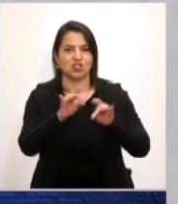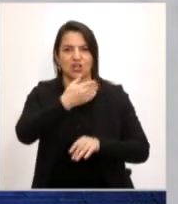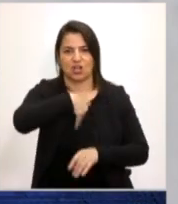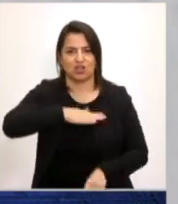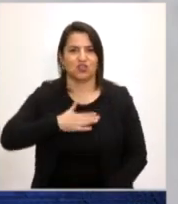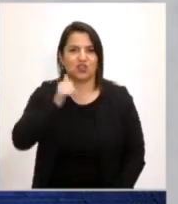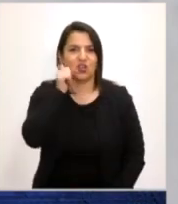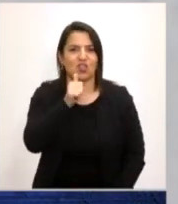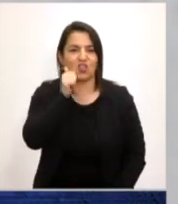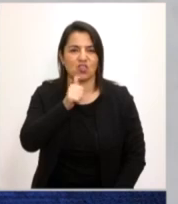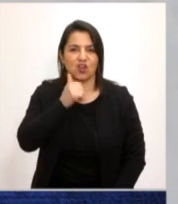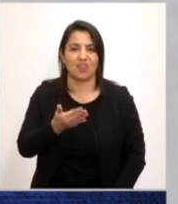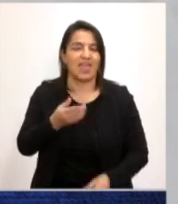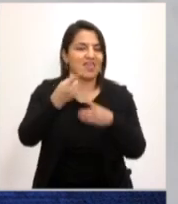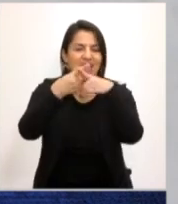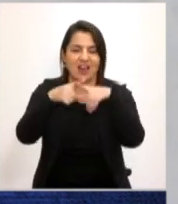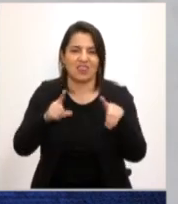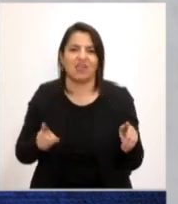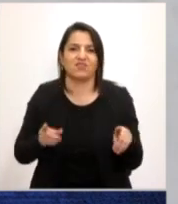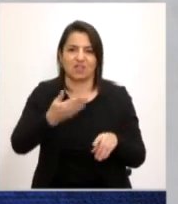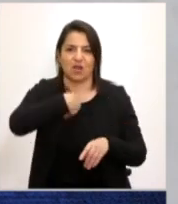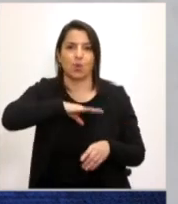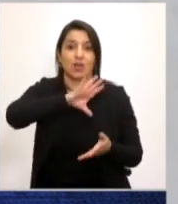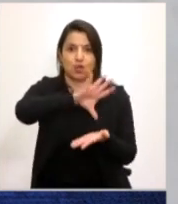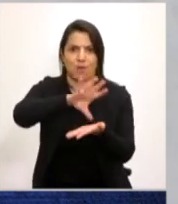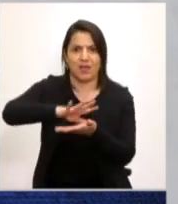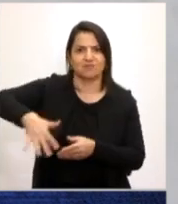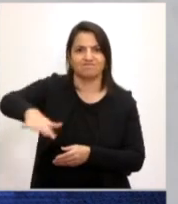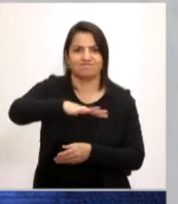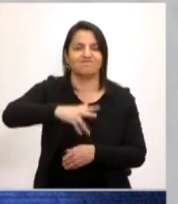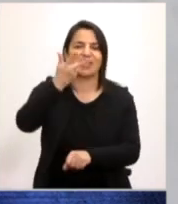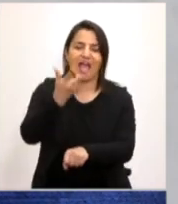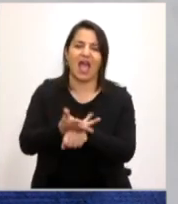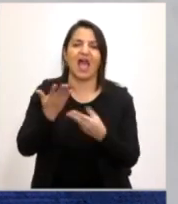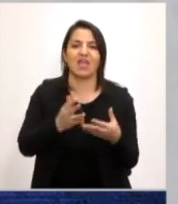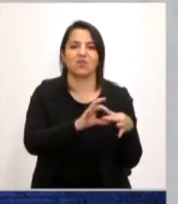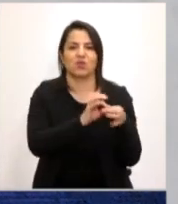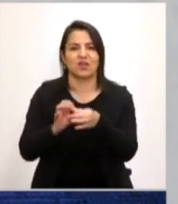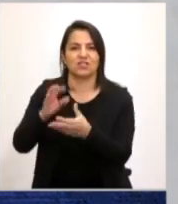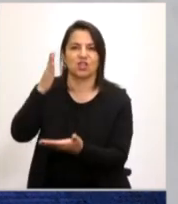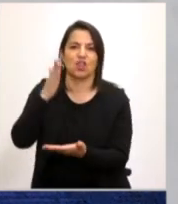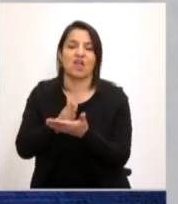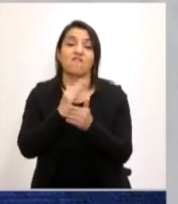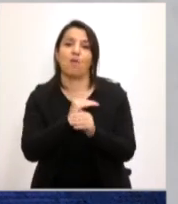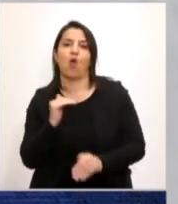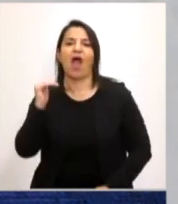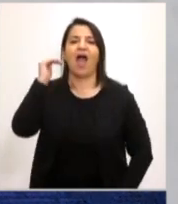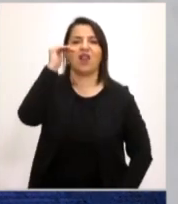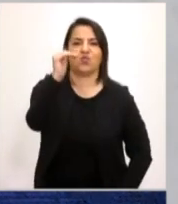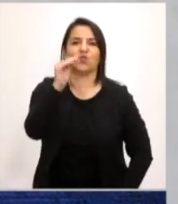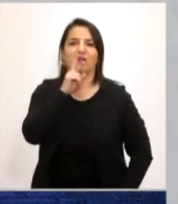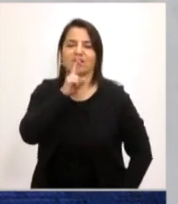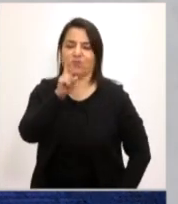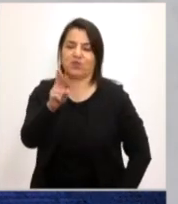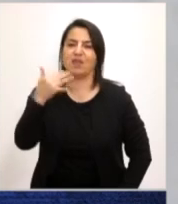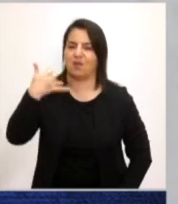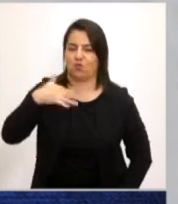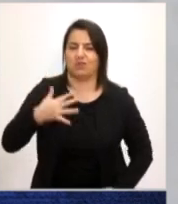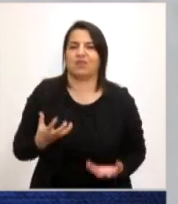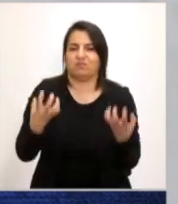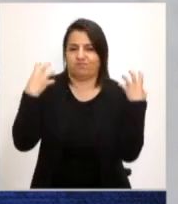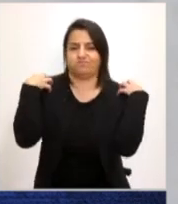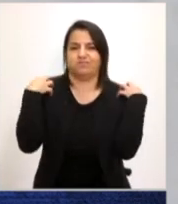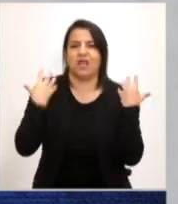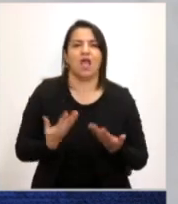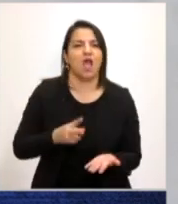día y en la diversidad que nuestro país tiene. Es por eso que debemos estar a la altura de este importante mandato, ser responsables